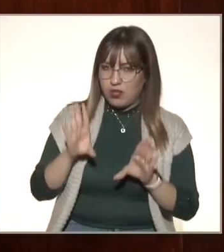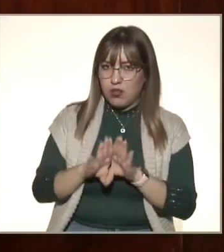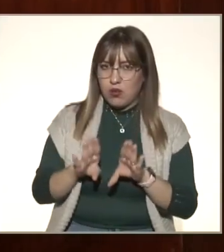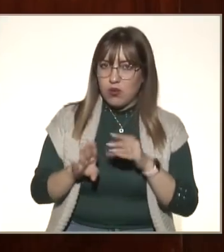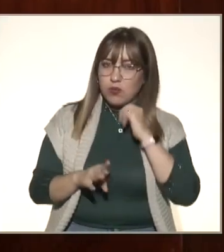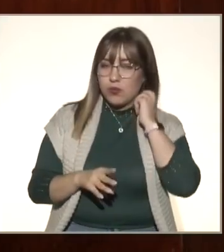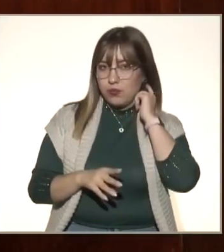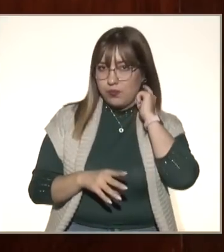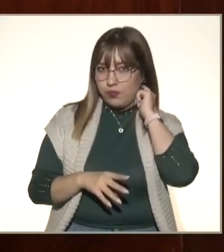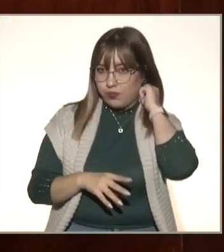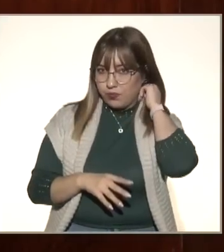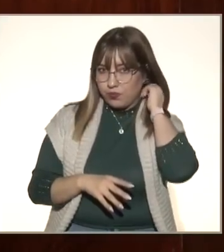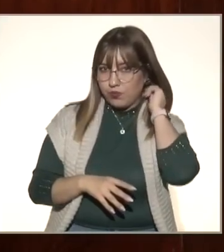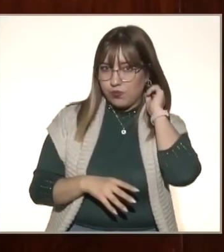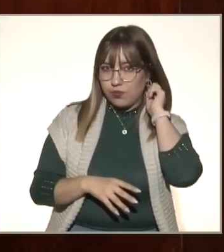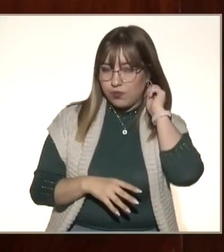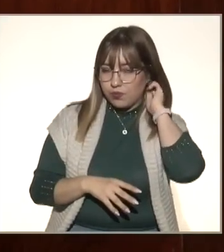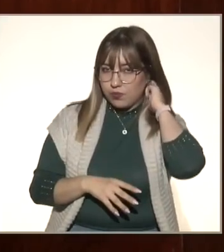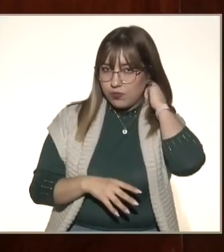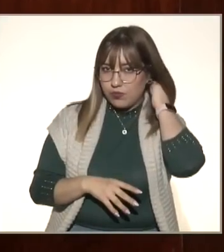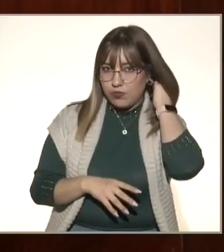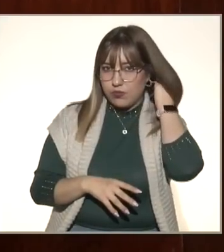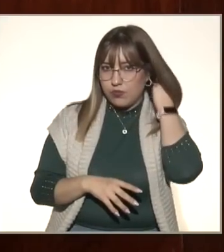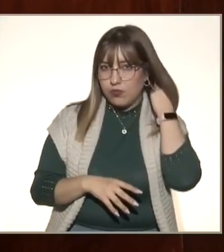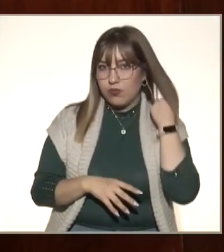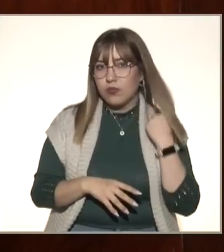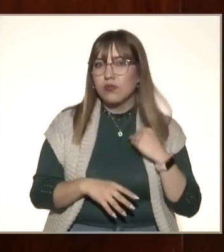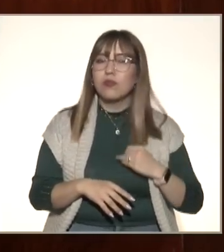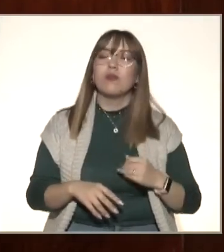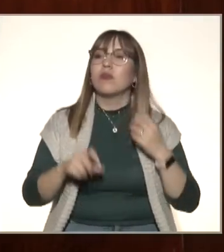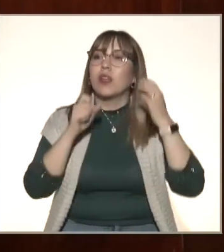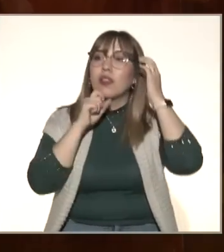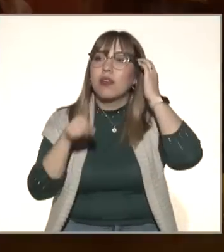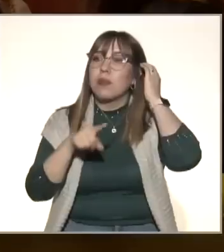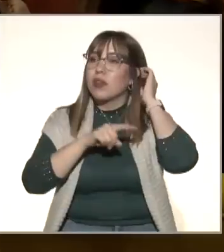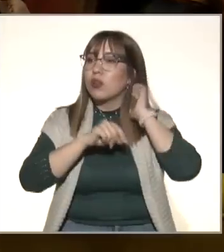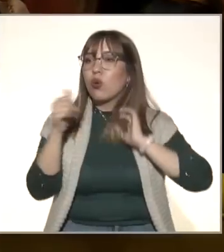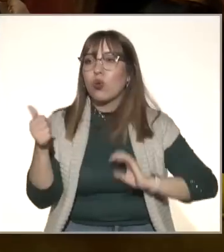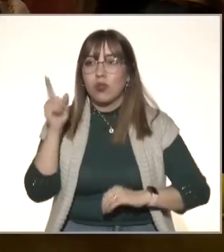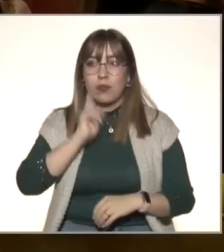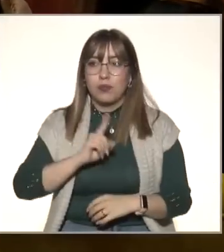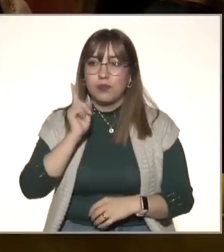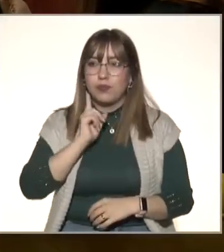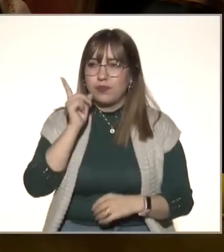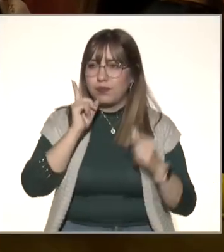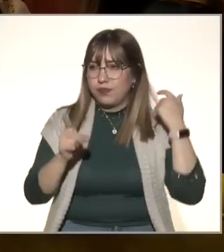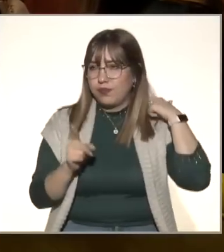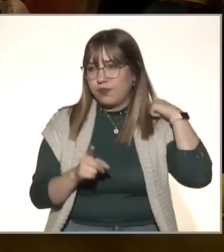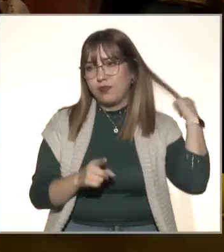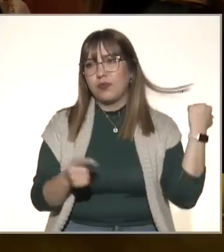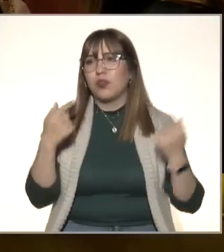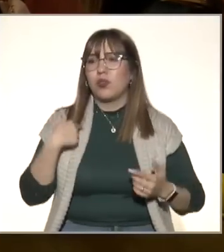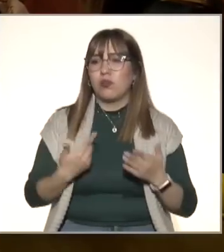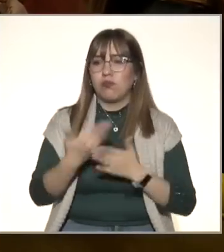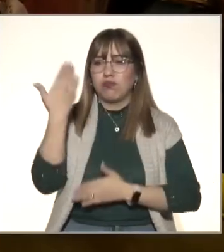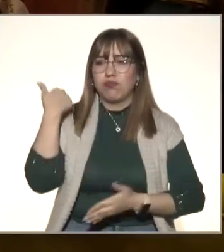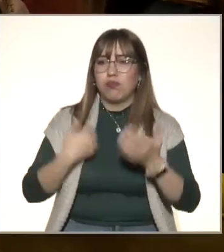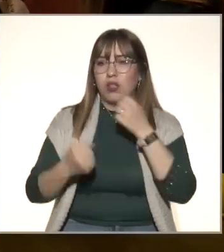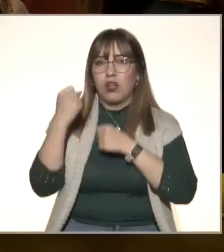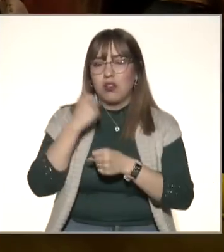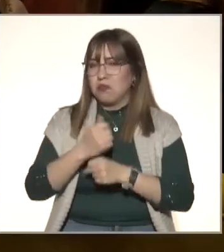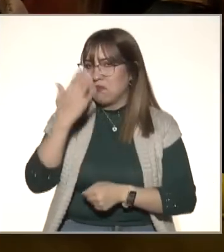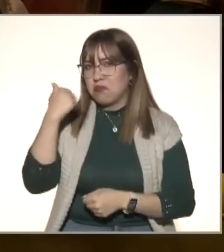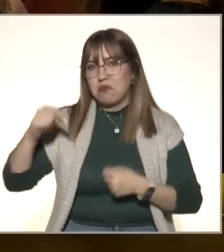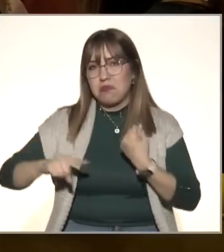siendo adulto? ¿Cómo hacerlo? ¿Cómo lograrlo? También nos dice Maya: hace varios años que no tengo ningún conflicto con la Navidad ni